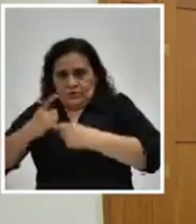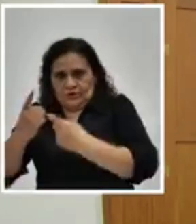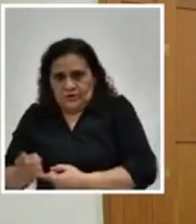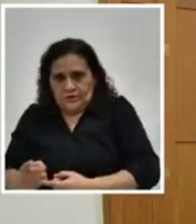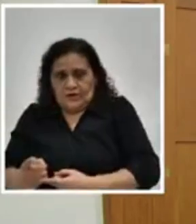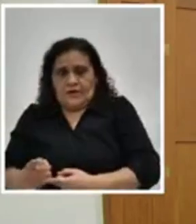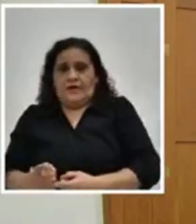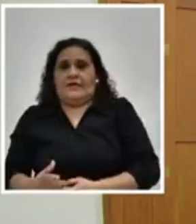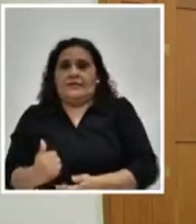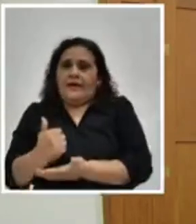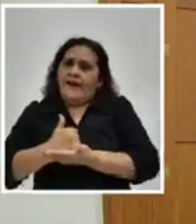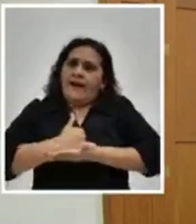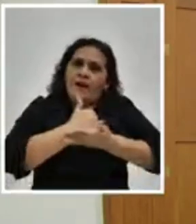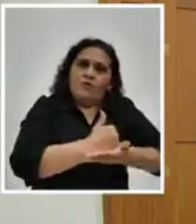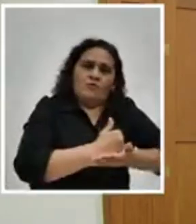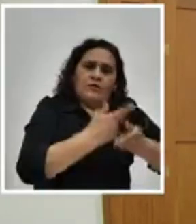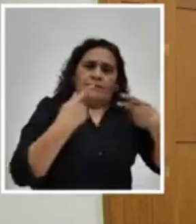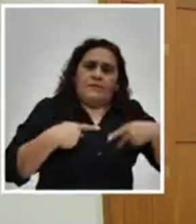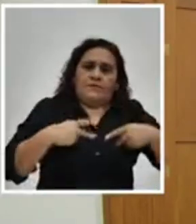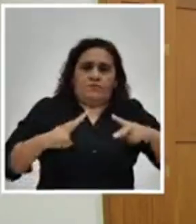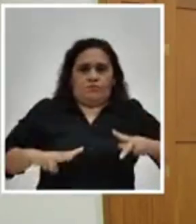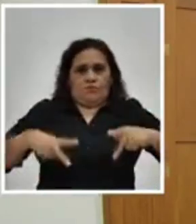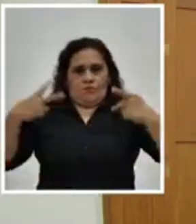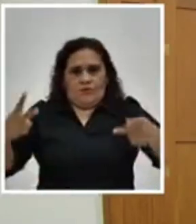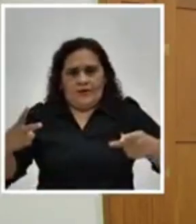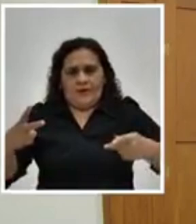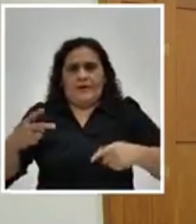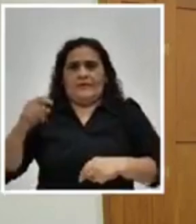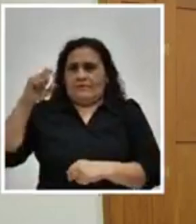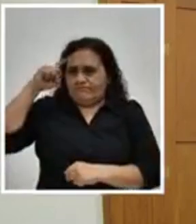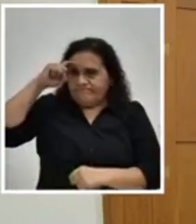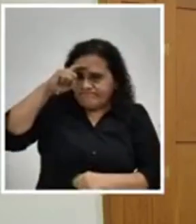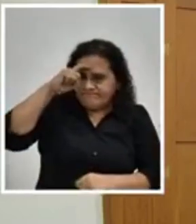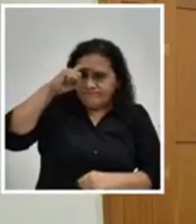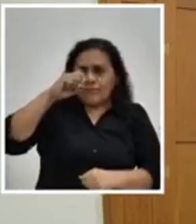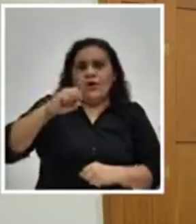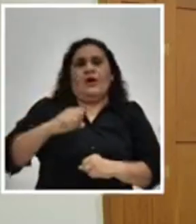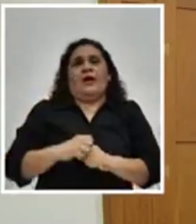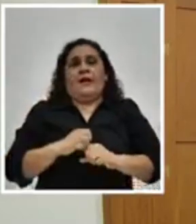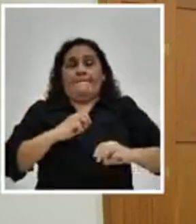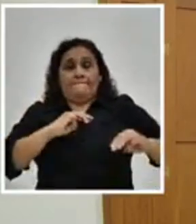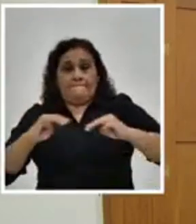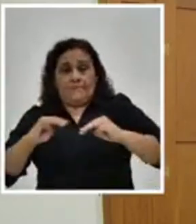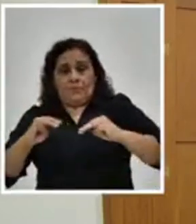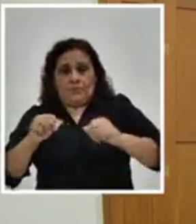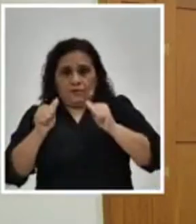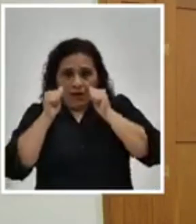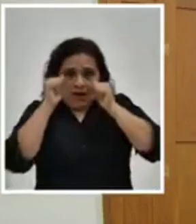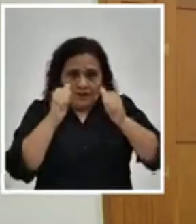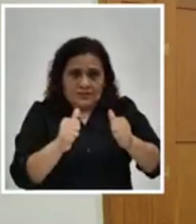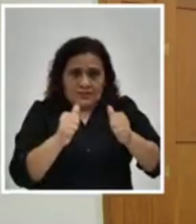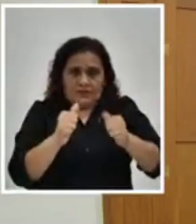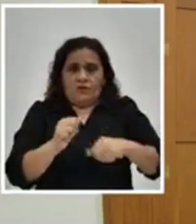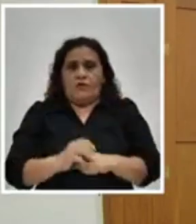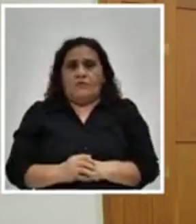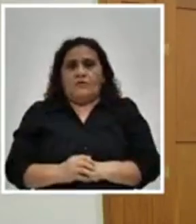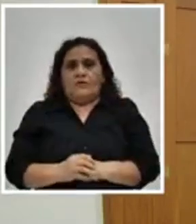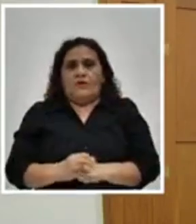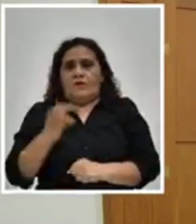más vulnerables, con mayor dificultad de movilidad, atendiendo a un total de